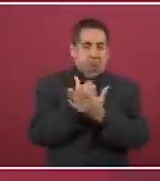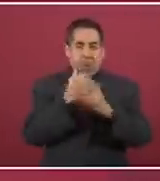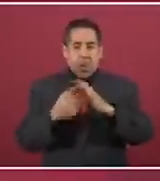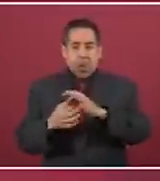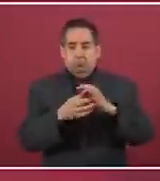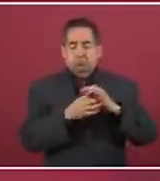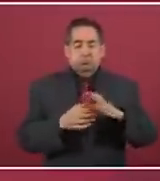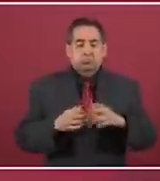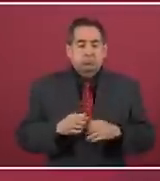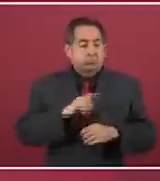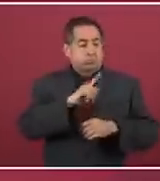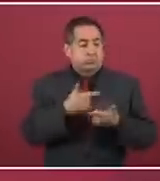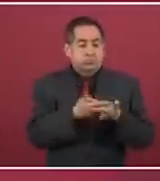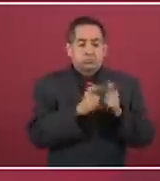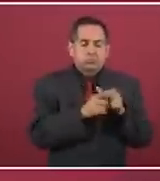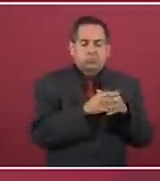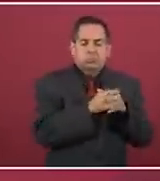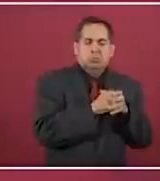luego de que los liberales